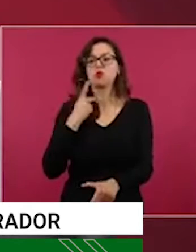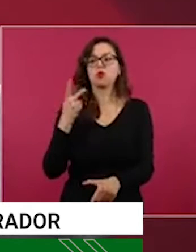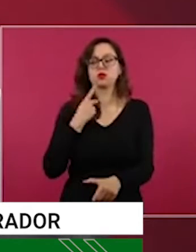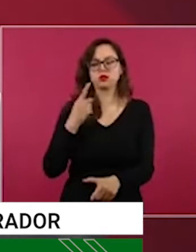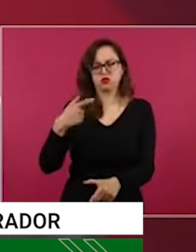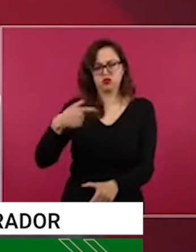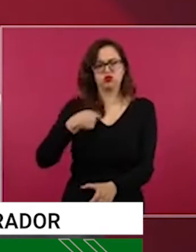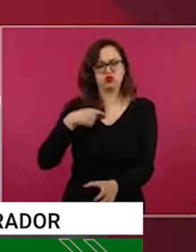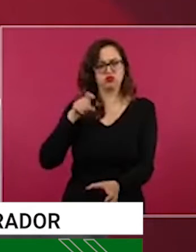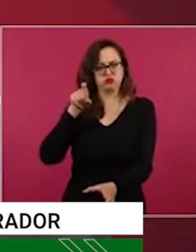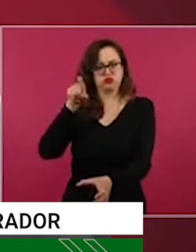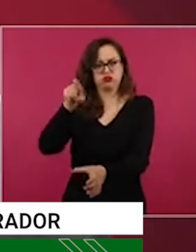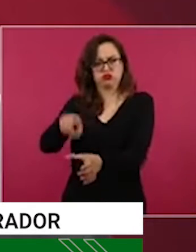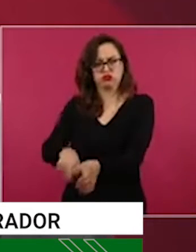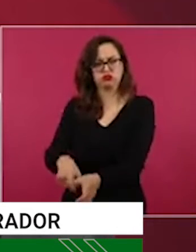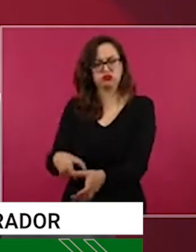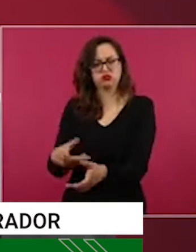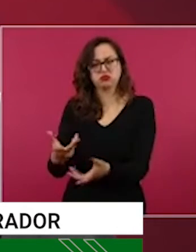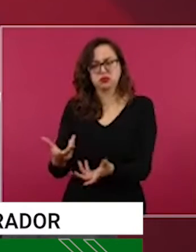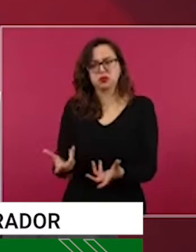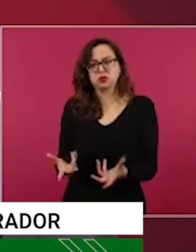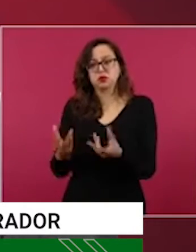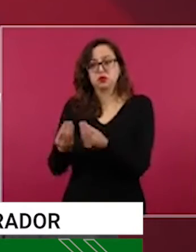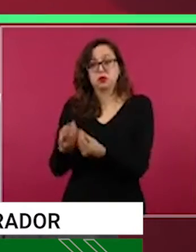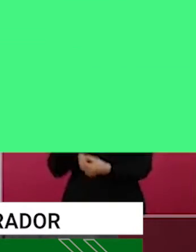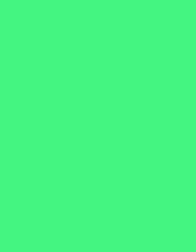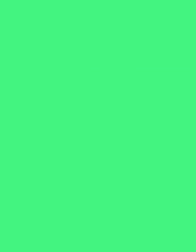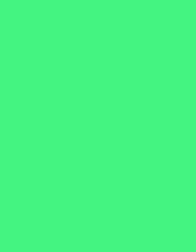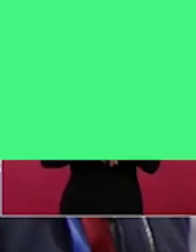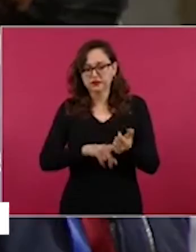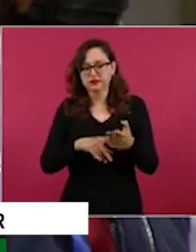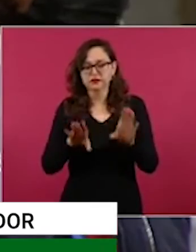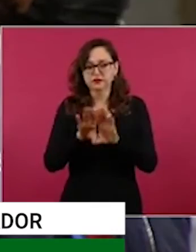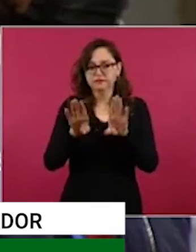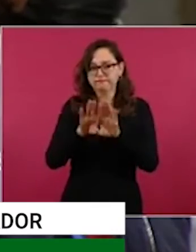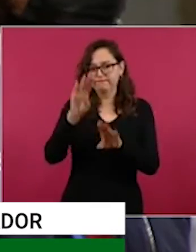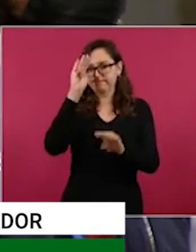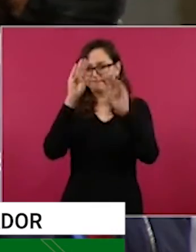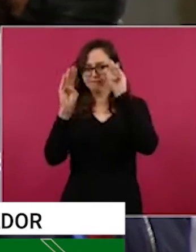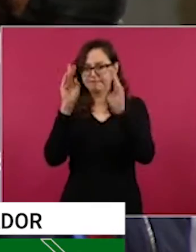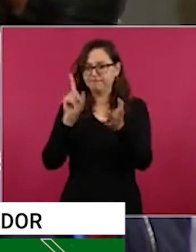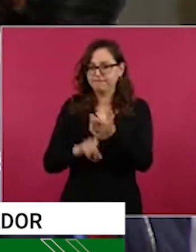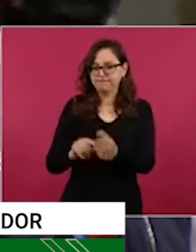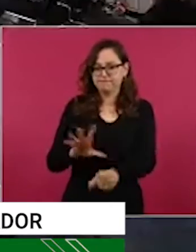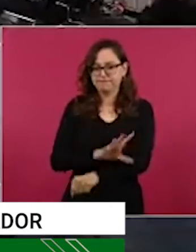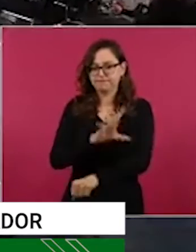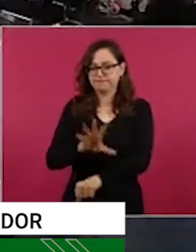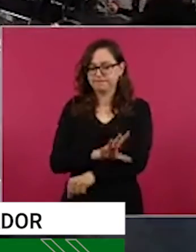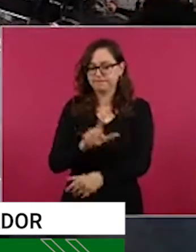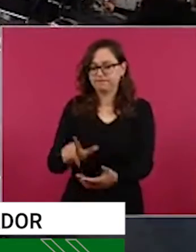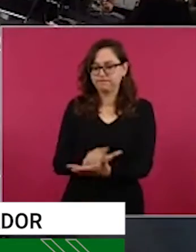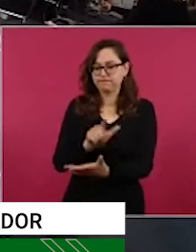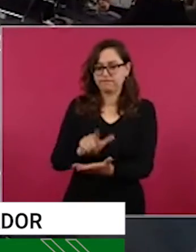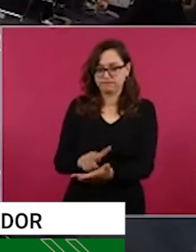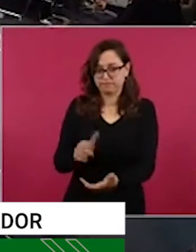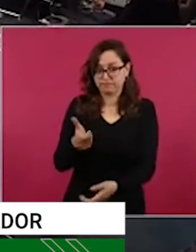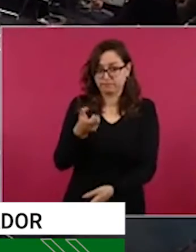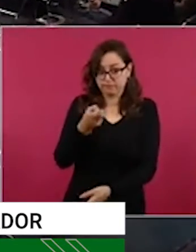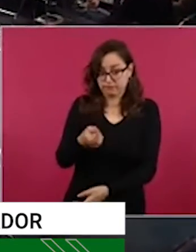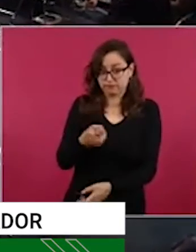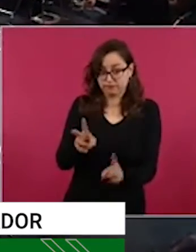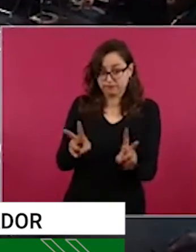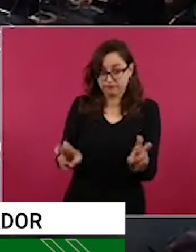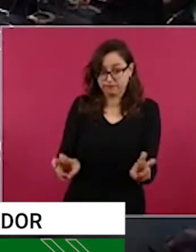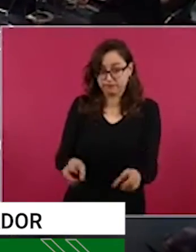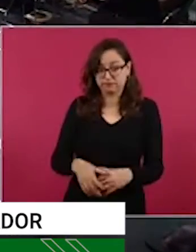repito, ahora tengo licencia. El presidente López Obrador dio a conocer que llegó a